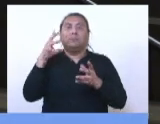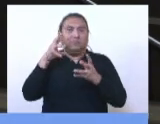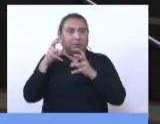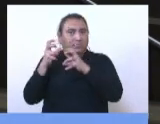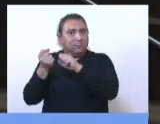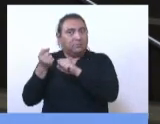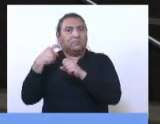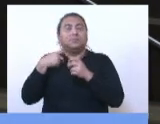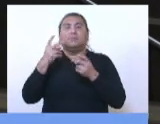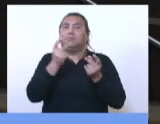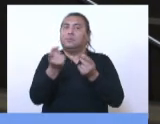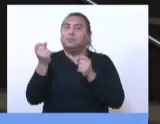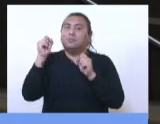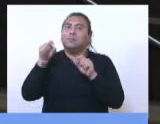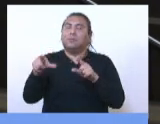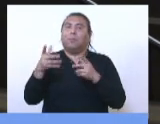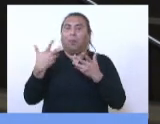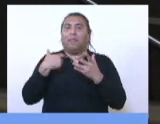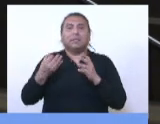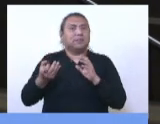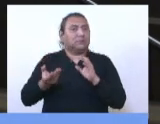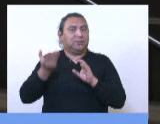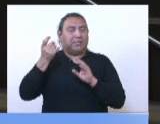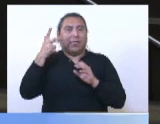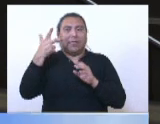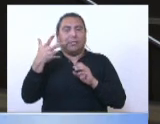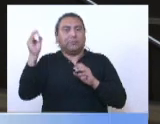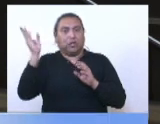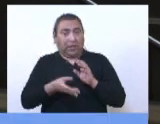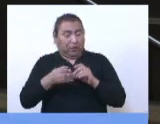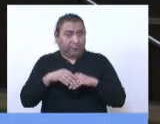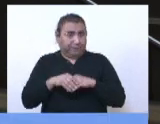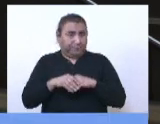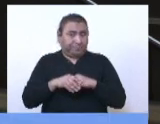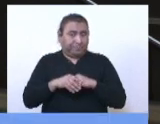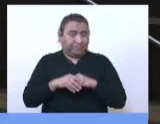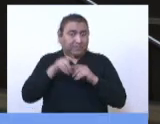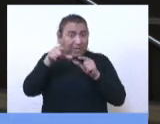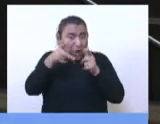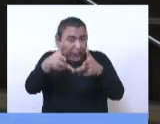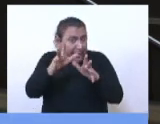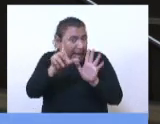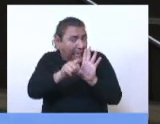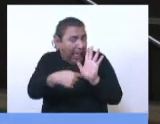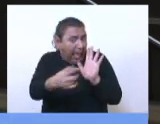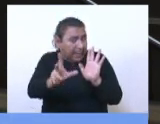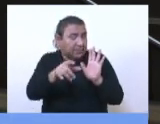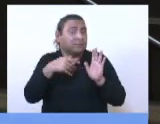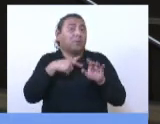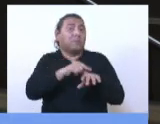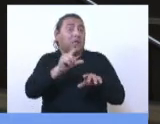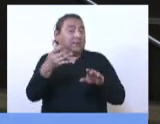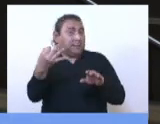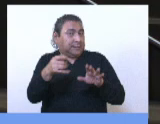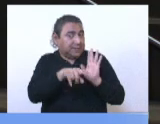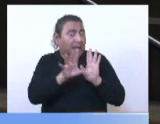del mercado puede llegar al 3% eso lo dice la ley en caso excepcional puede llegar al